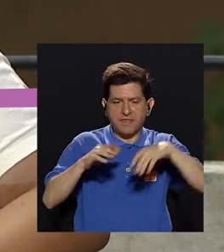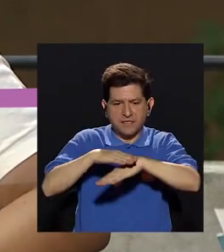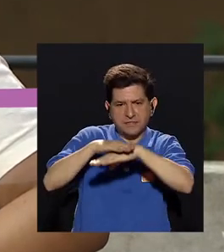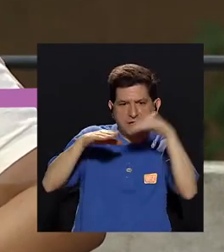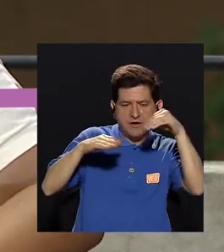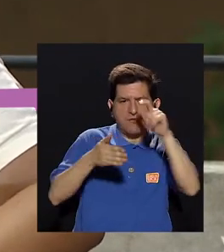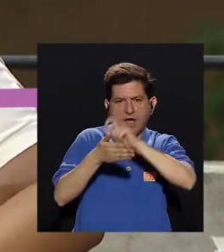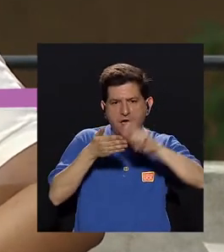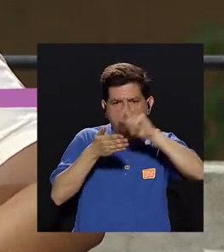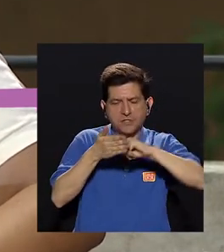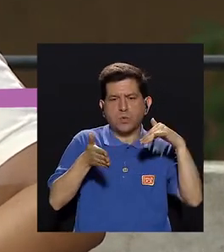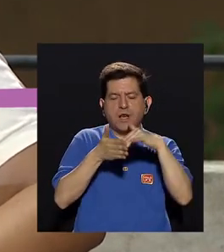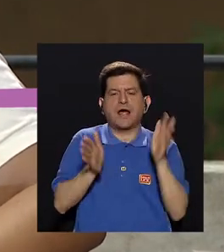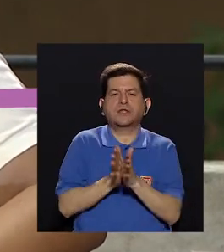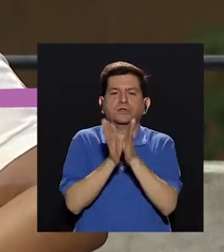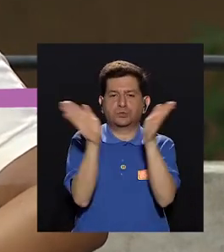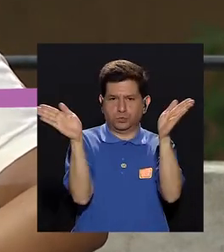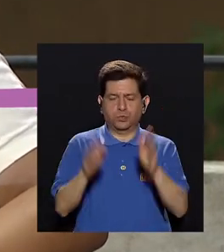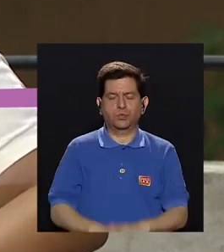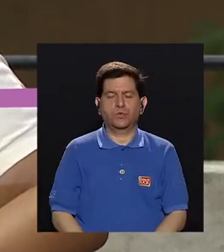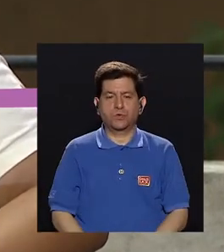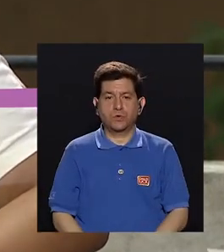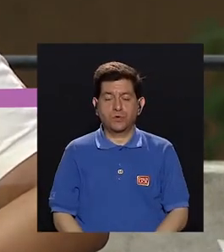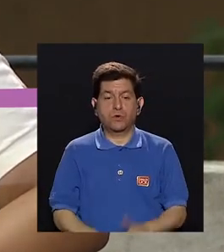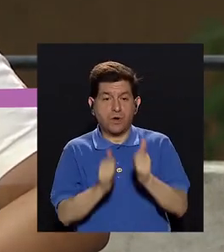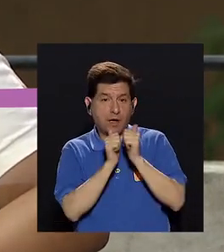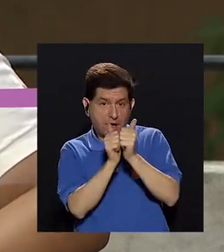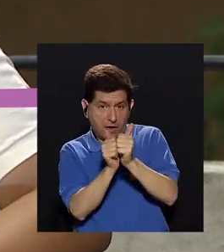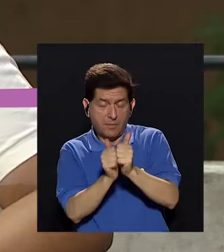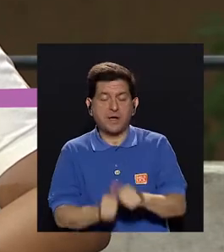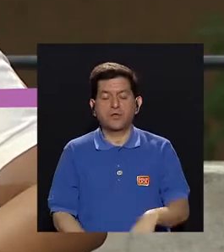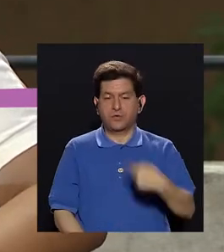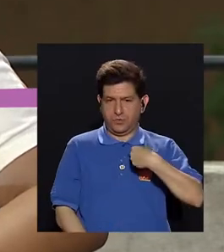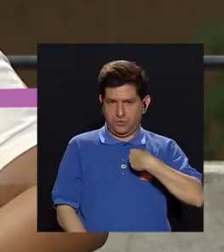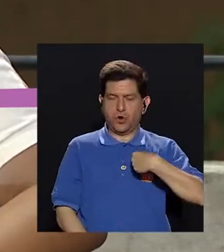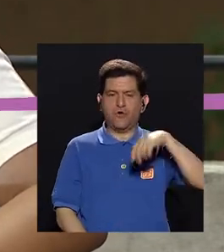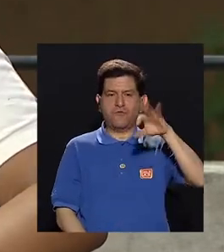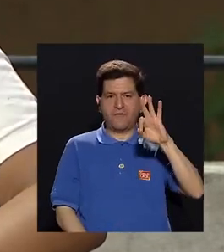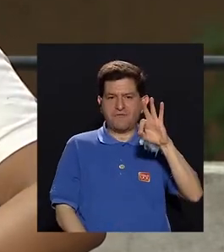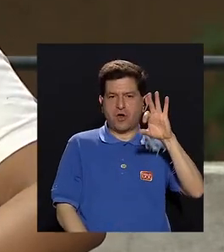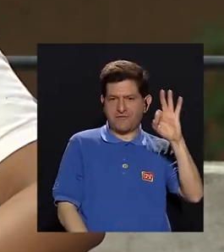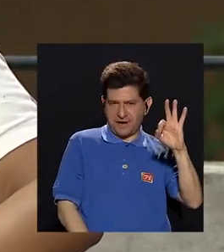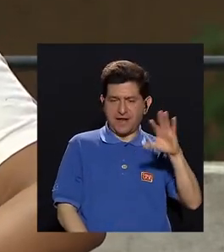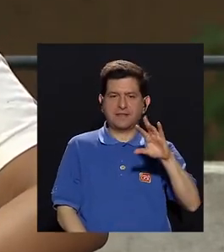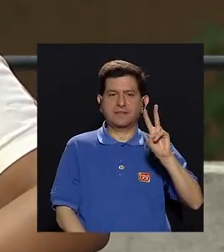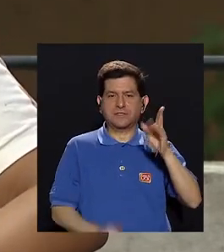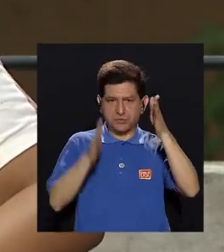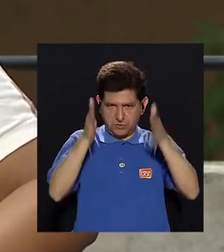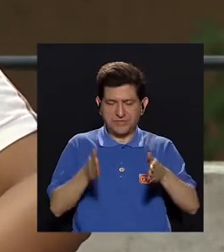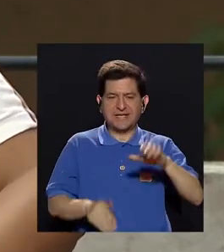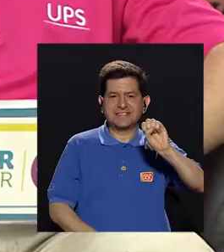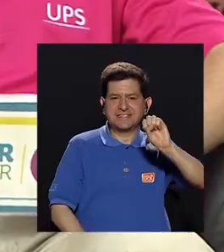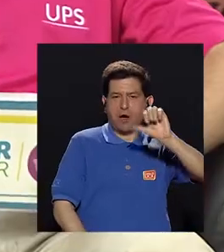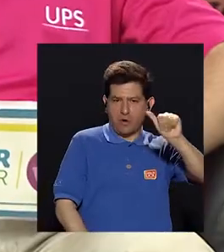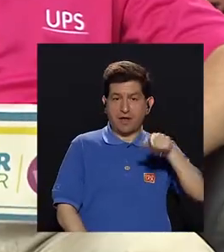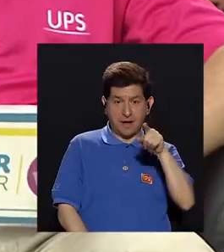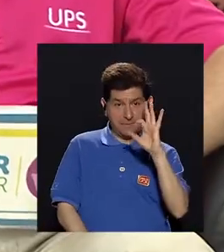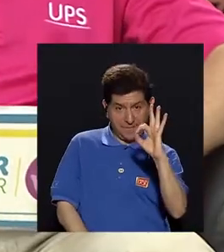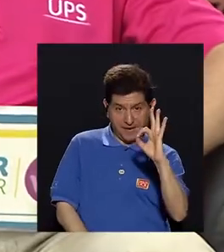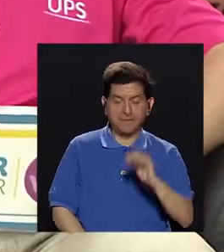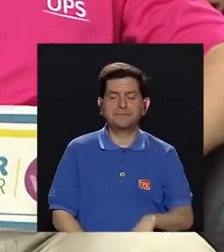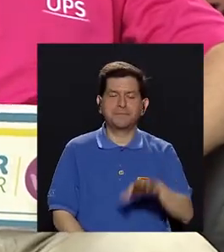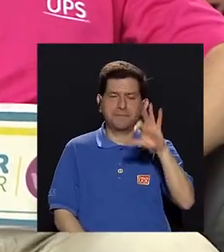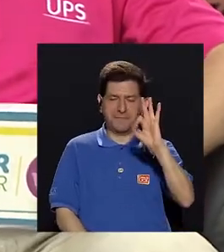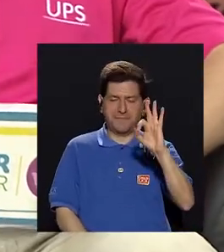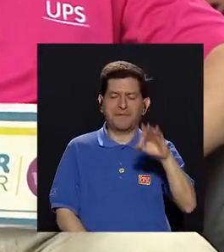las afueras de la Escuela de Estudios Generales y les estaremos acompañando su servidora Fabiola Fernández y mi compañero Saúl Aguilar. ¿Cómo estás,